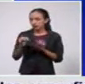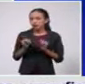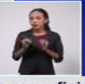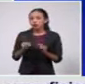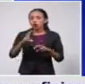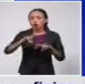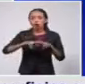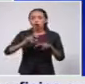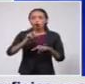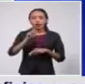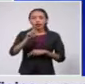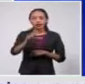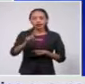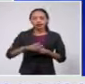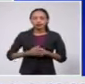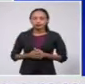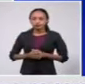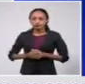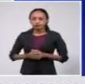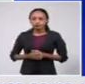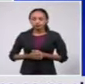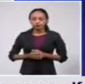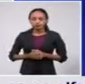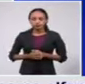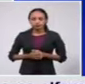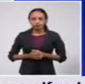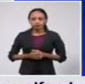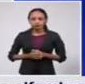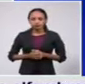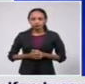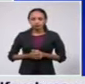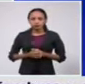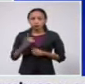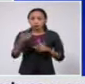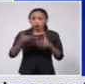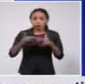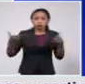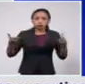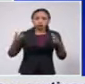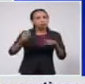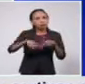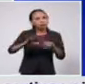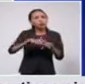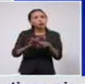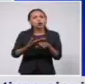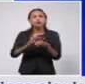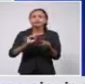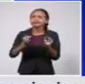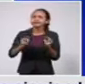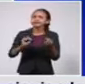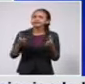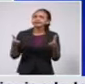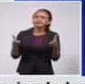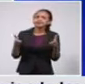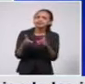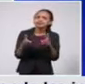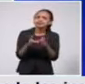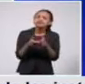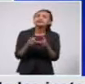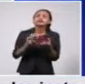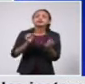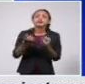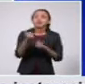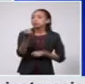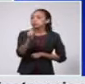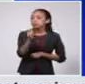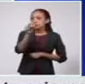elevado ha mantenido a raya la pandemia, la va controlando, 10 casos